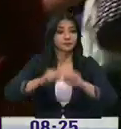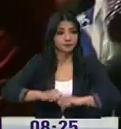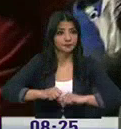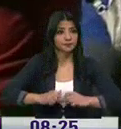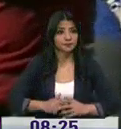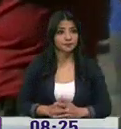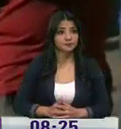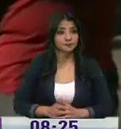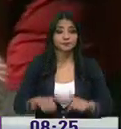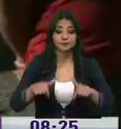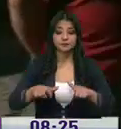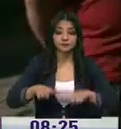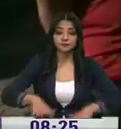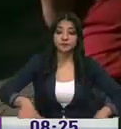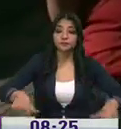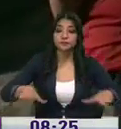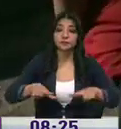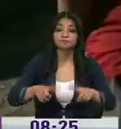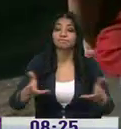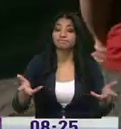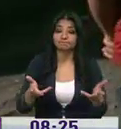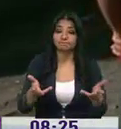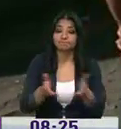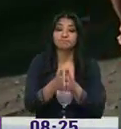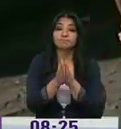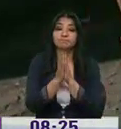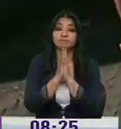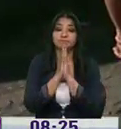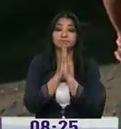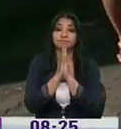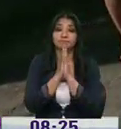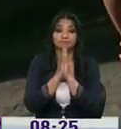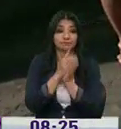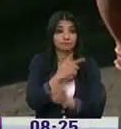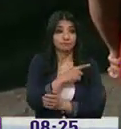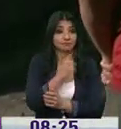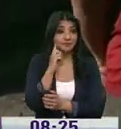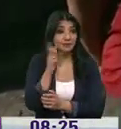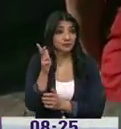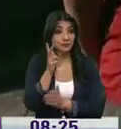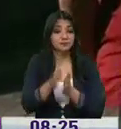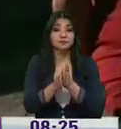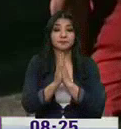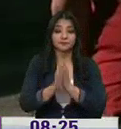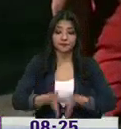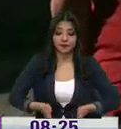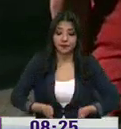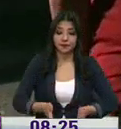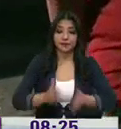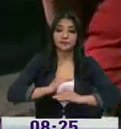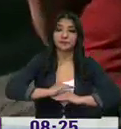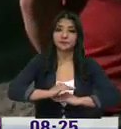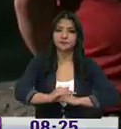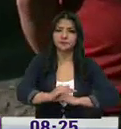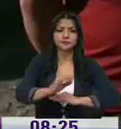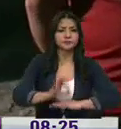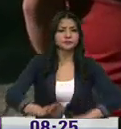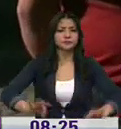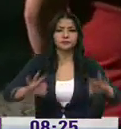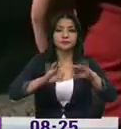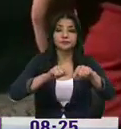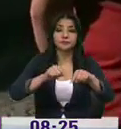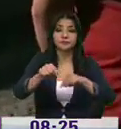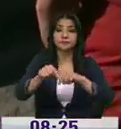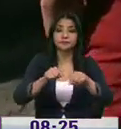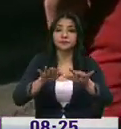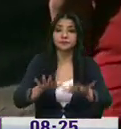nos encontramos aquí, pues, para solicitar esto, lo que ellos piden. Vías, es necesario que haya más vialidad en